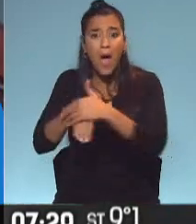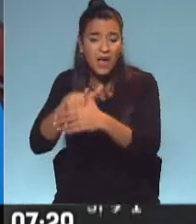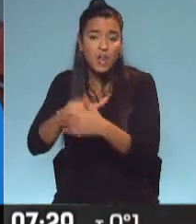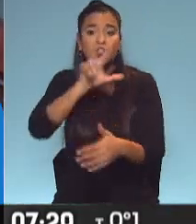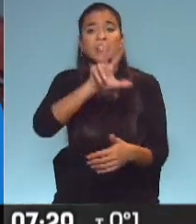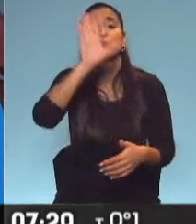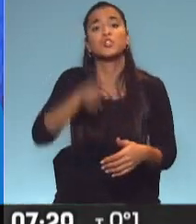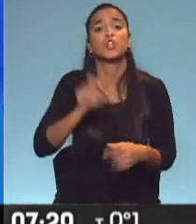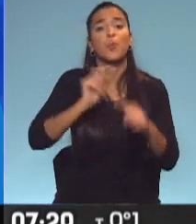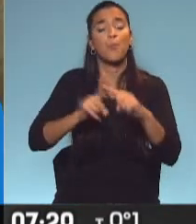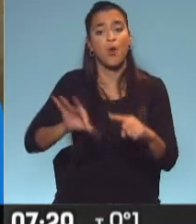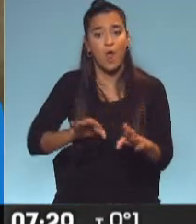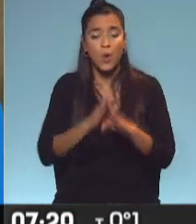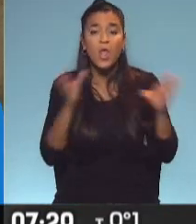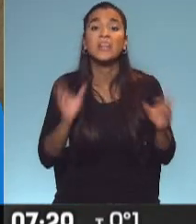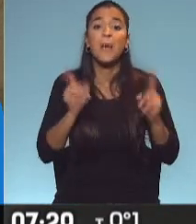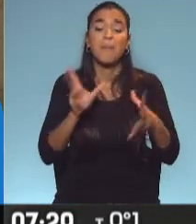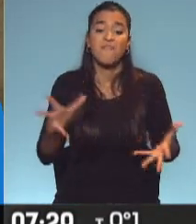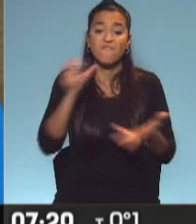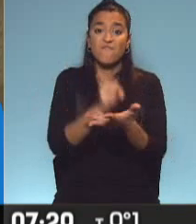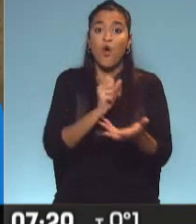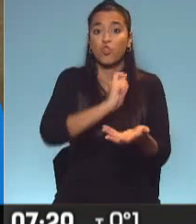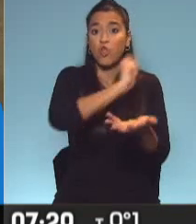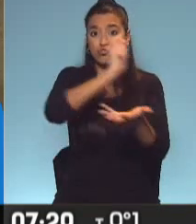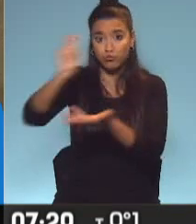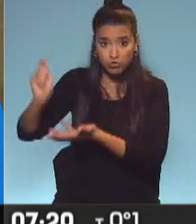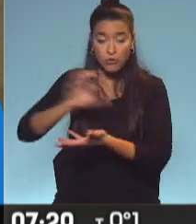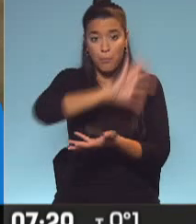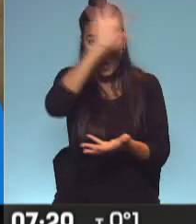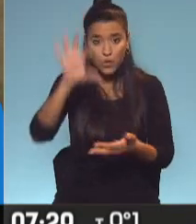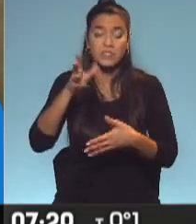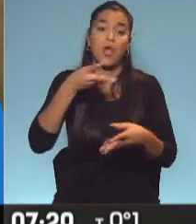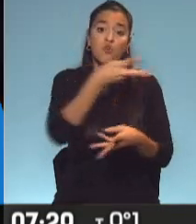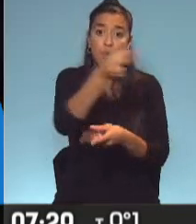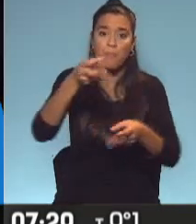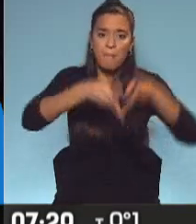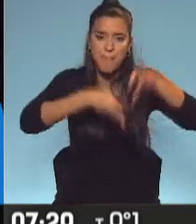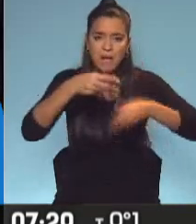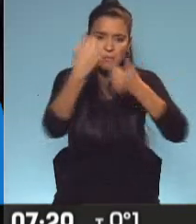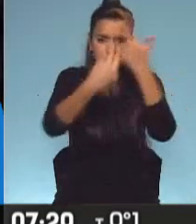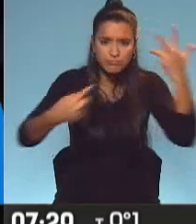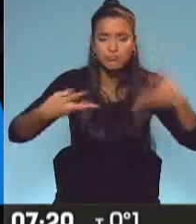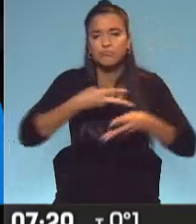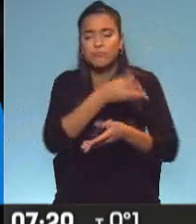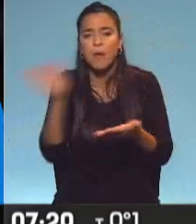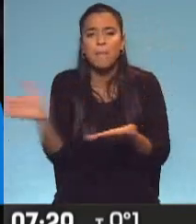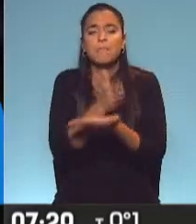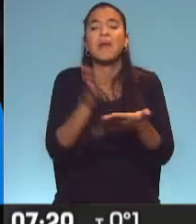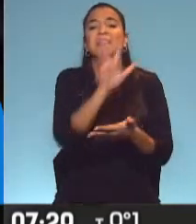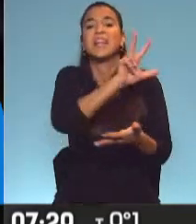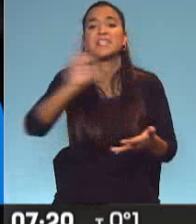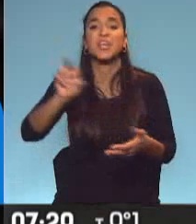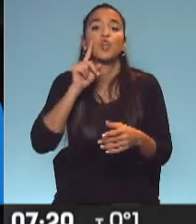y transferimos fondos a las provincias para que compren máquinas y herramientas y pongan en marcha estos proyectos productivos. Aspiramos a llegar a 300.000 puestos de trabajo,